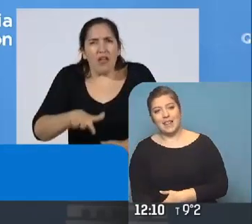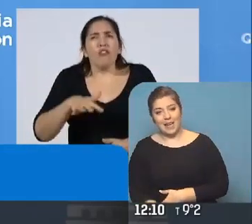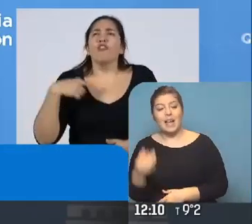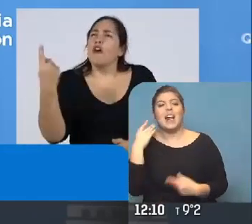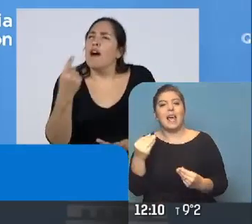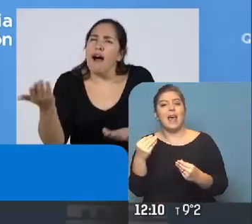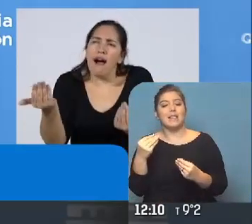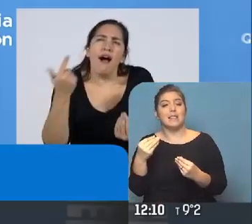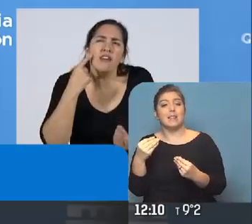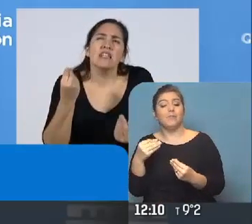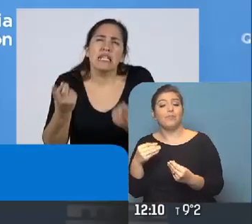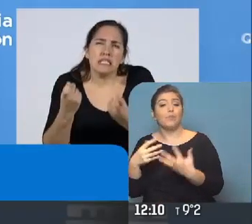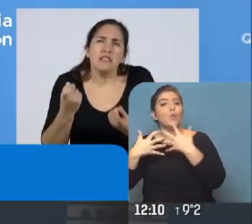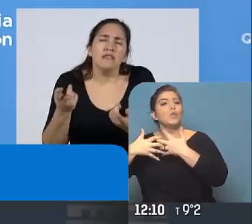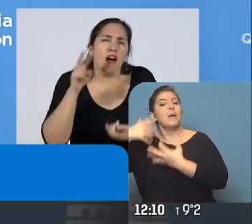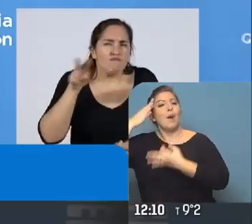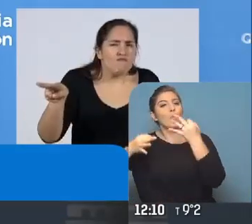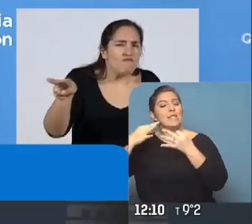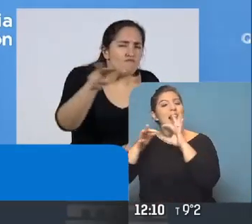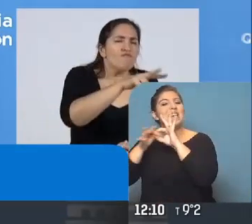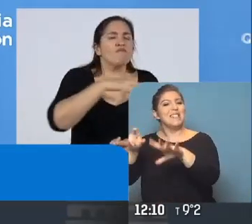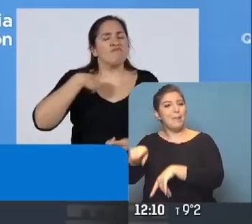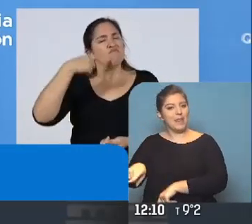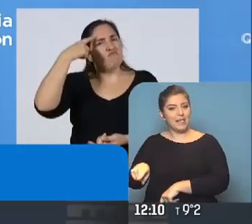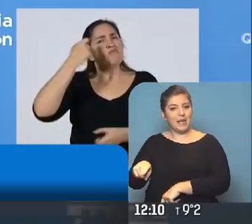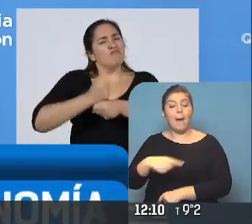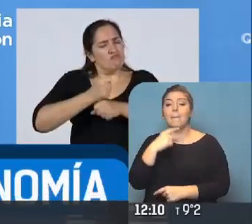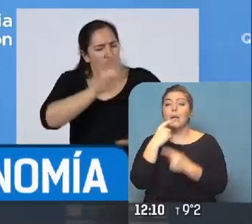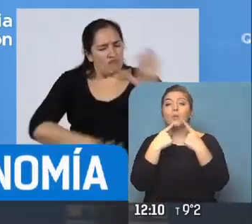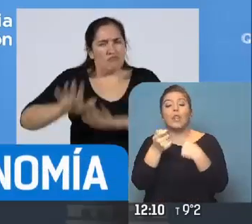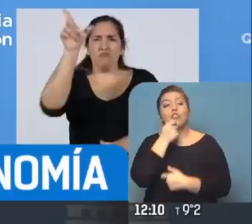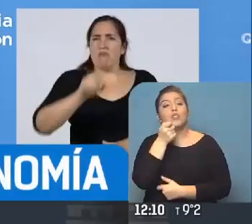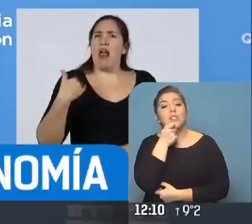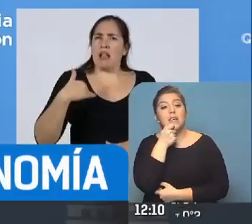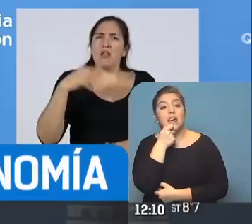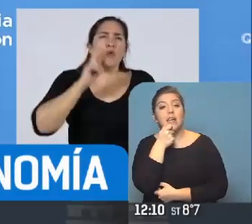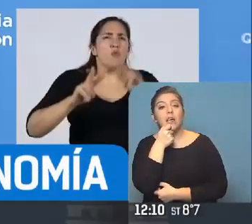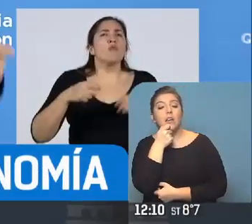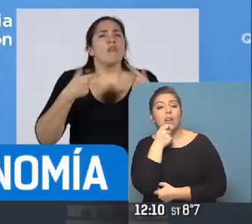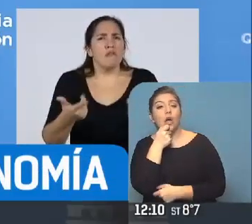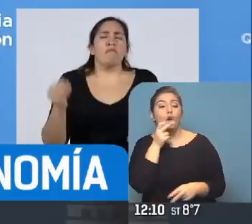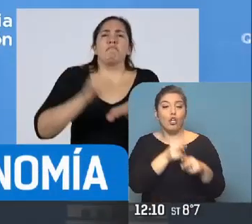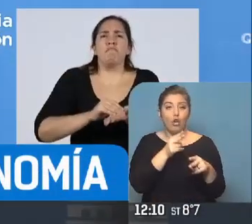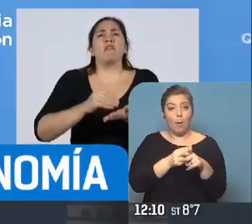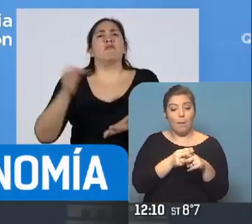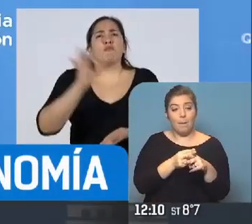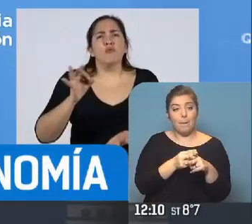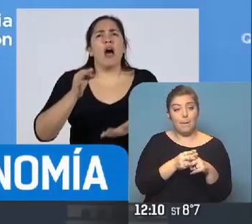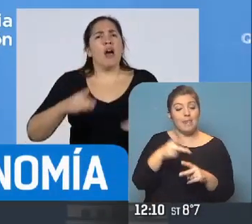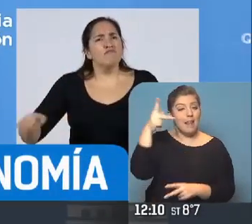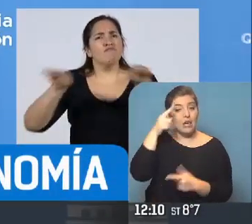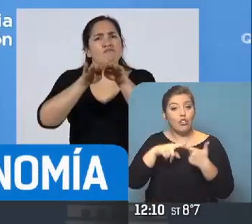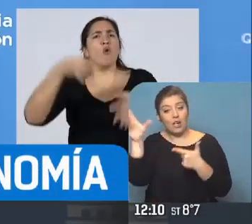tener un sistema judicial independiente. Por otra parte, consultado acerca de si mantendría los nombres de Néstor y Cristina Kirchner